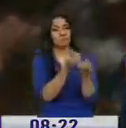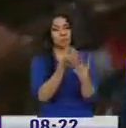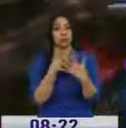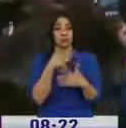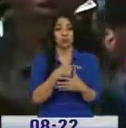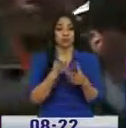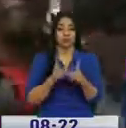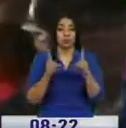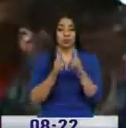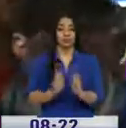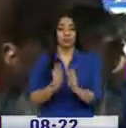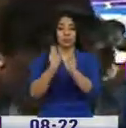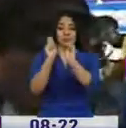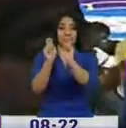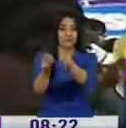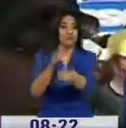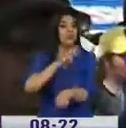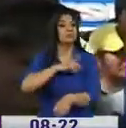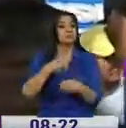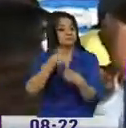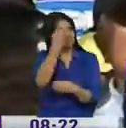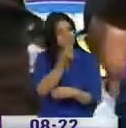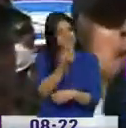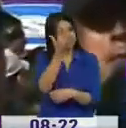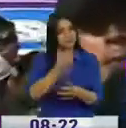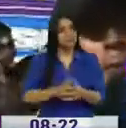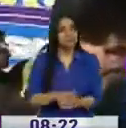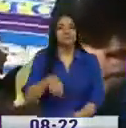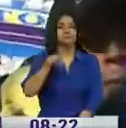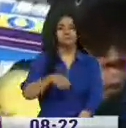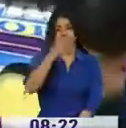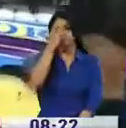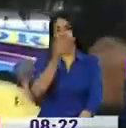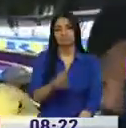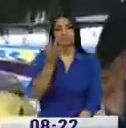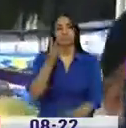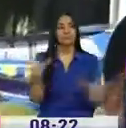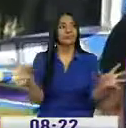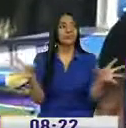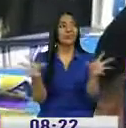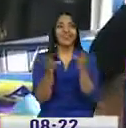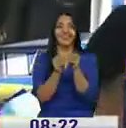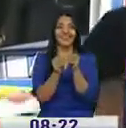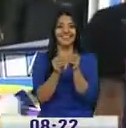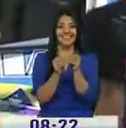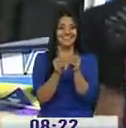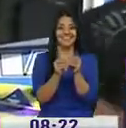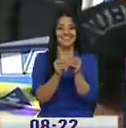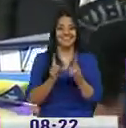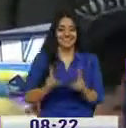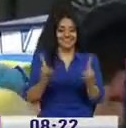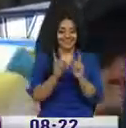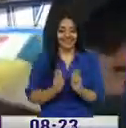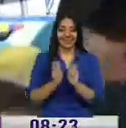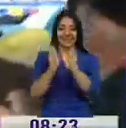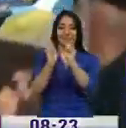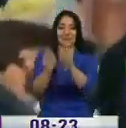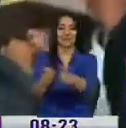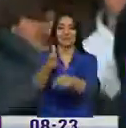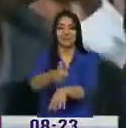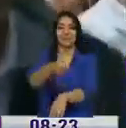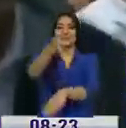entregar un documento, entiendo, en el municipio. Buenos días. Sí, buenos días a todos los televidentes. Vamos a entregar un documento a la